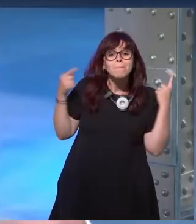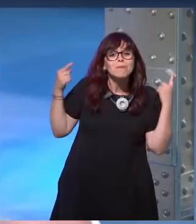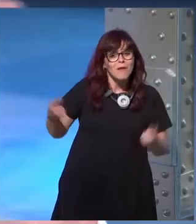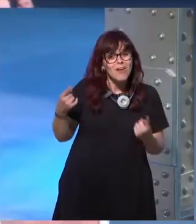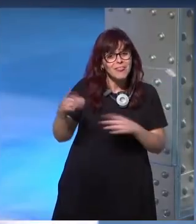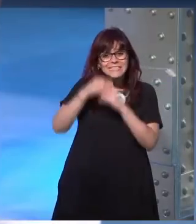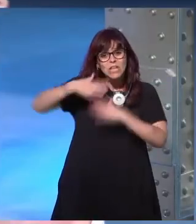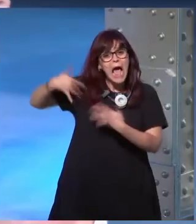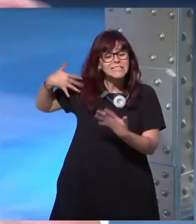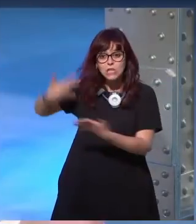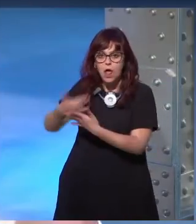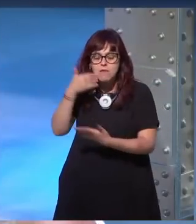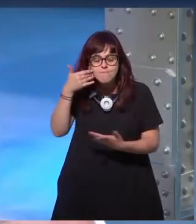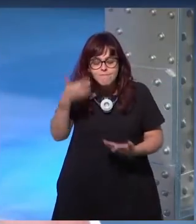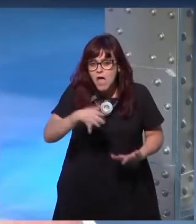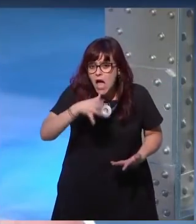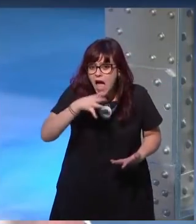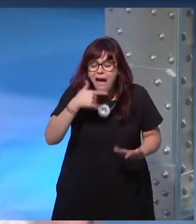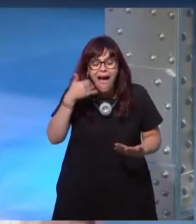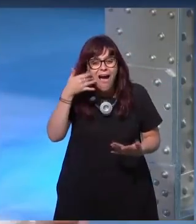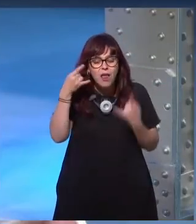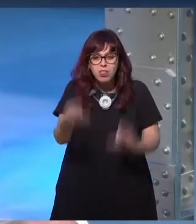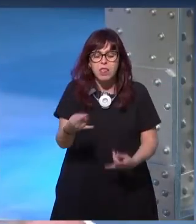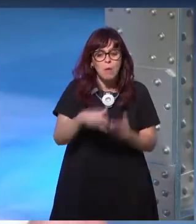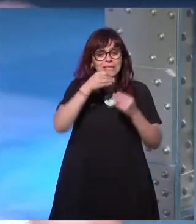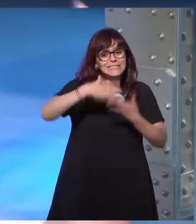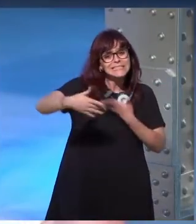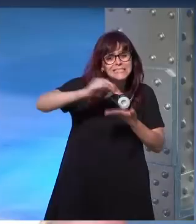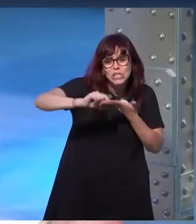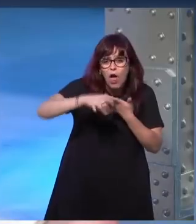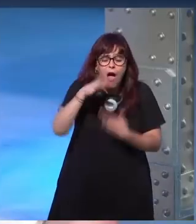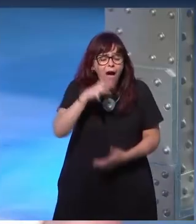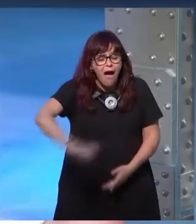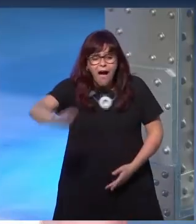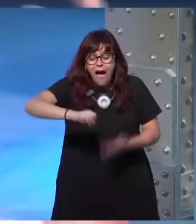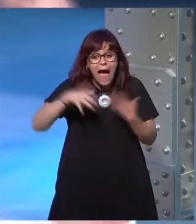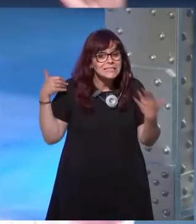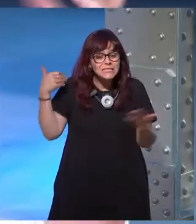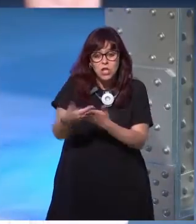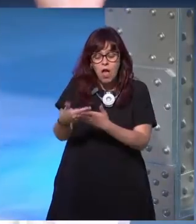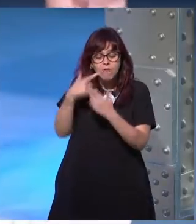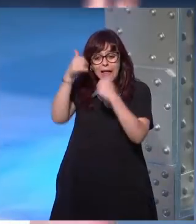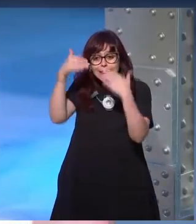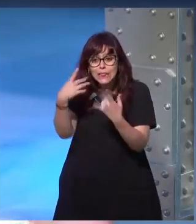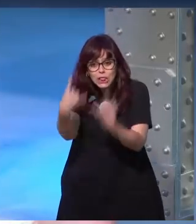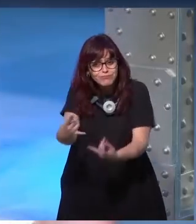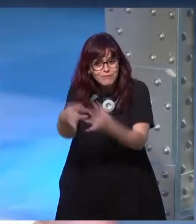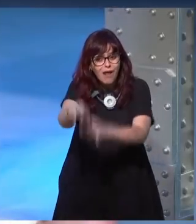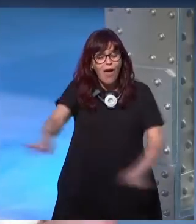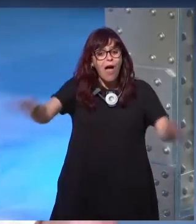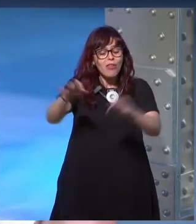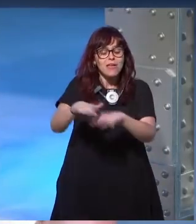vez en su carrera casi y es extraordinario y son escritoras fabulosas a las que no se hacía caso antes